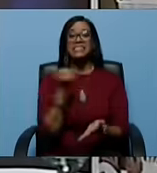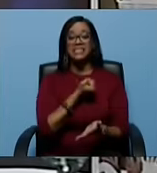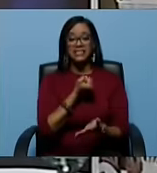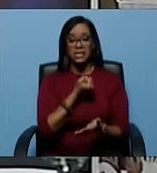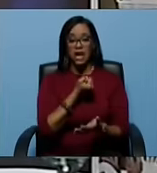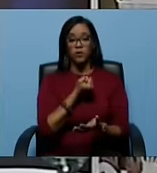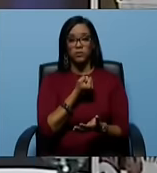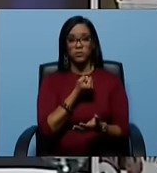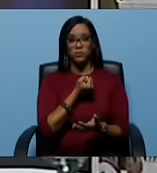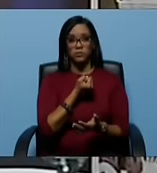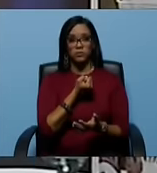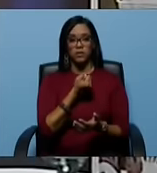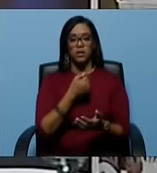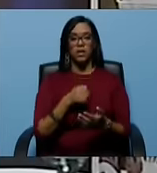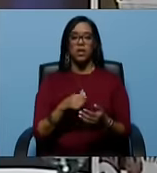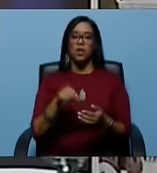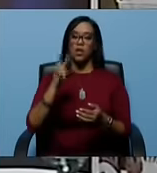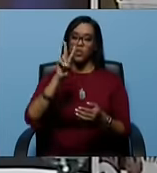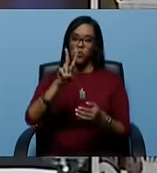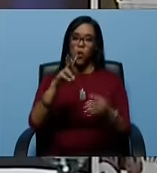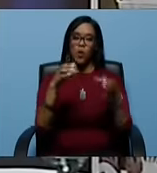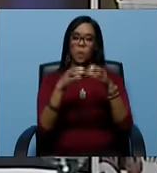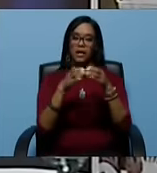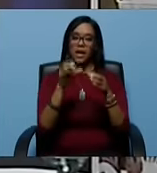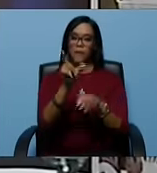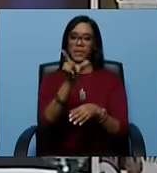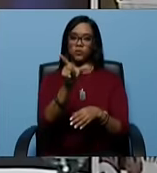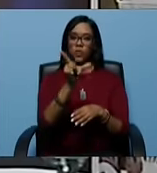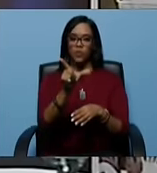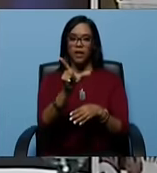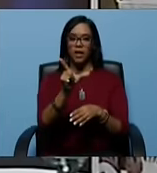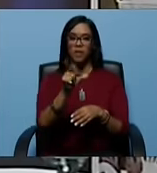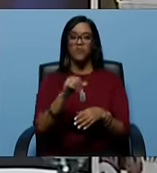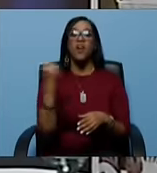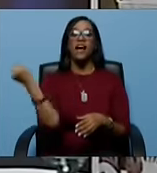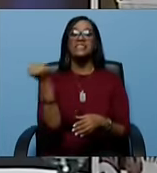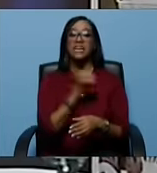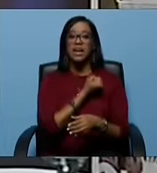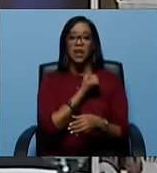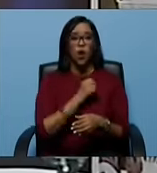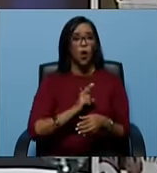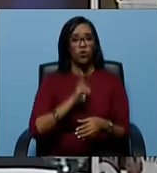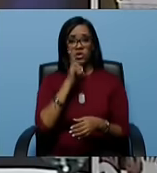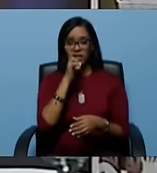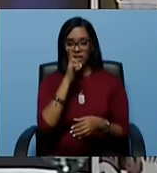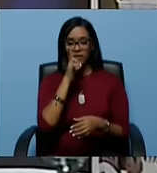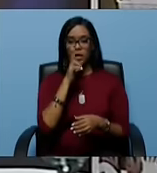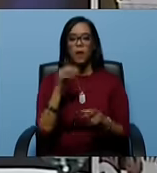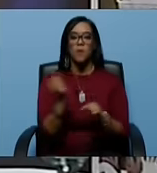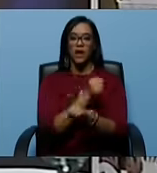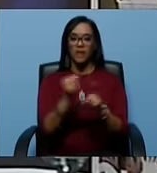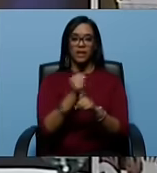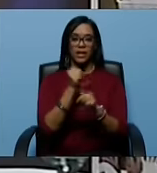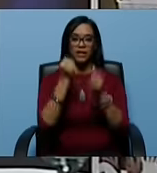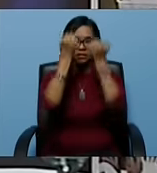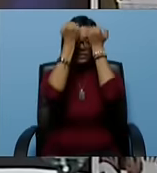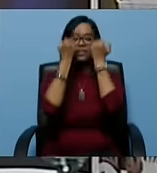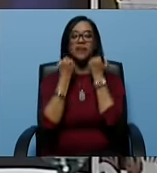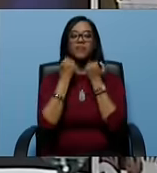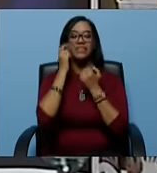asesinados. Dos compañeras del Partido Socialista Unido de Venezuela fueron asesinadas brutalmente por la violencia fascista.